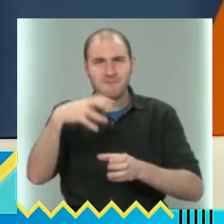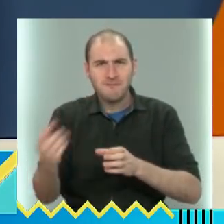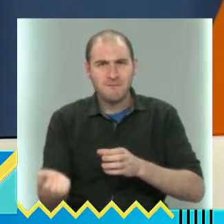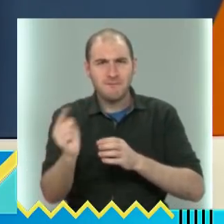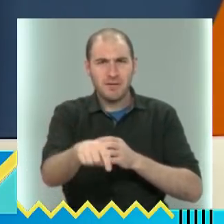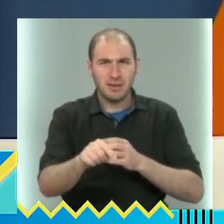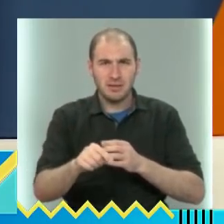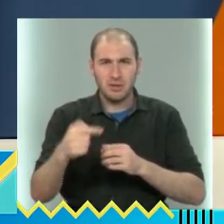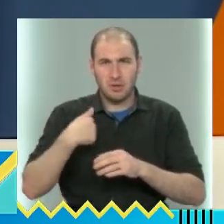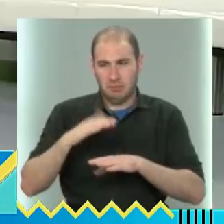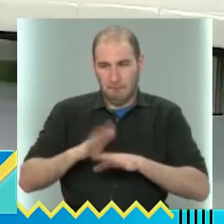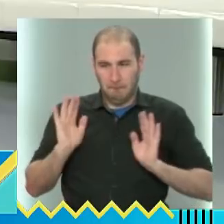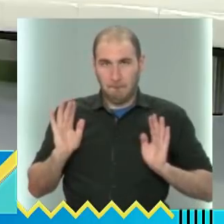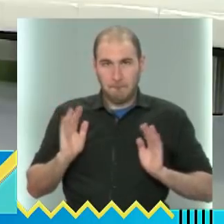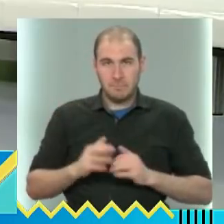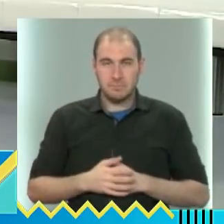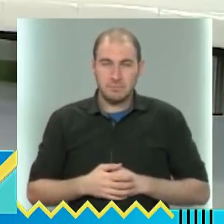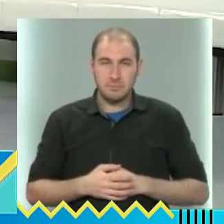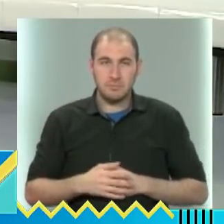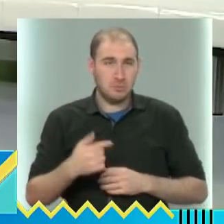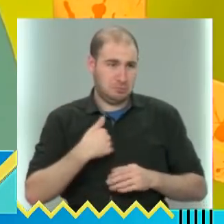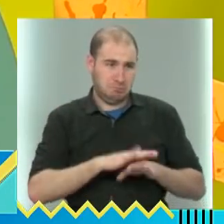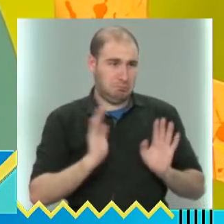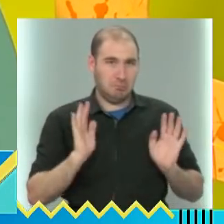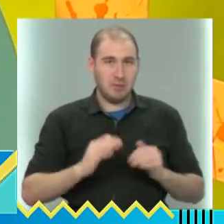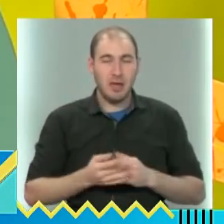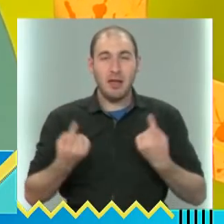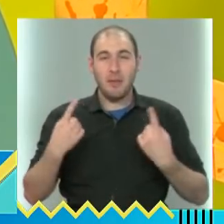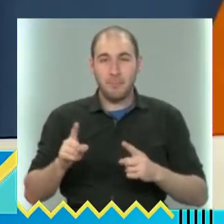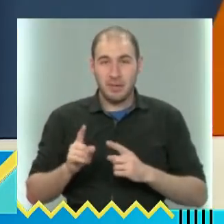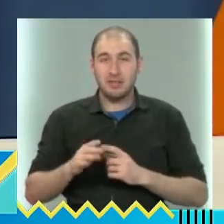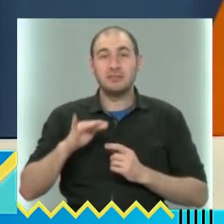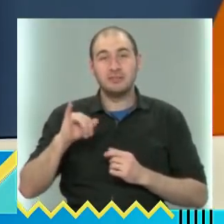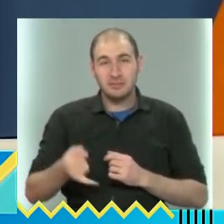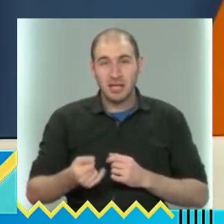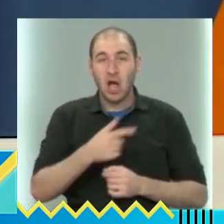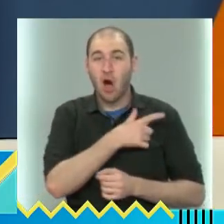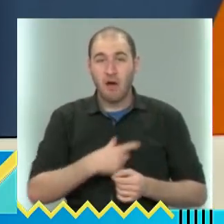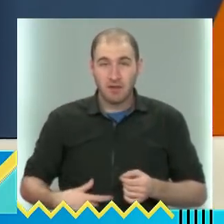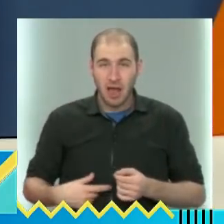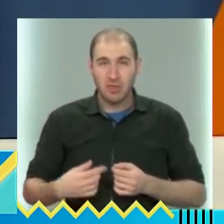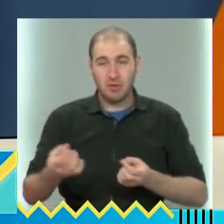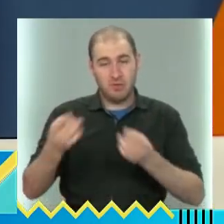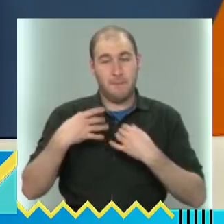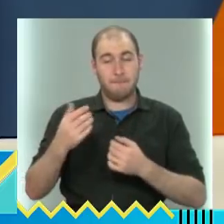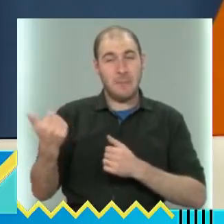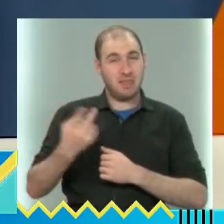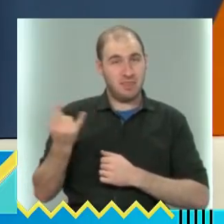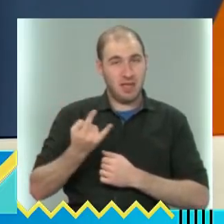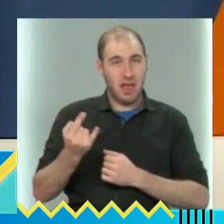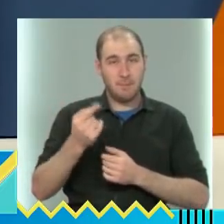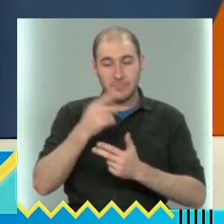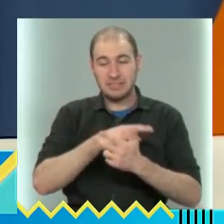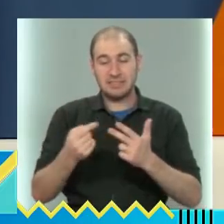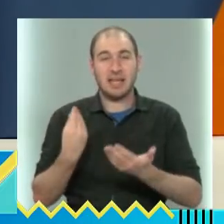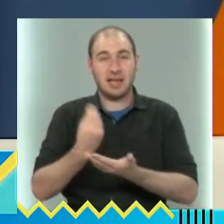eso no nos hacemos responsables. Absolutamente, y no los hacemos tampoco. Bueno, pero sí, bien que el gobernador nos trató de mentirosos y 3